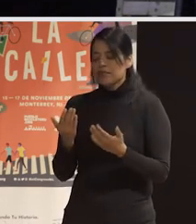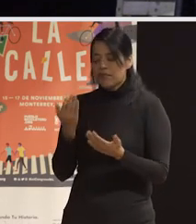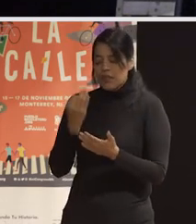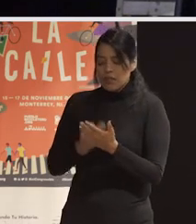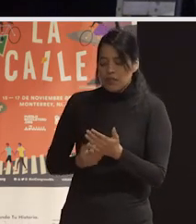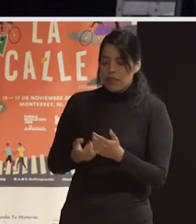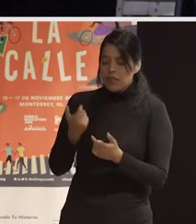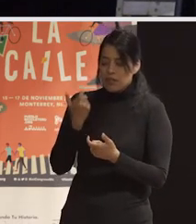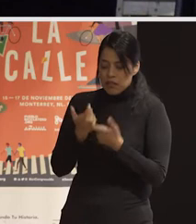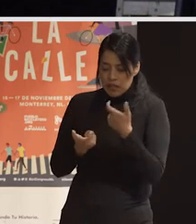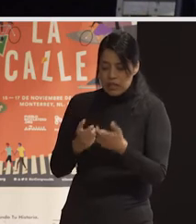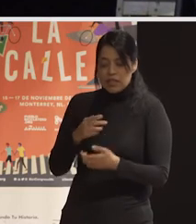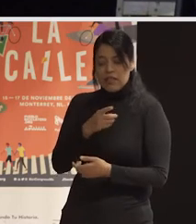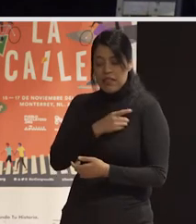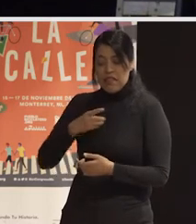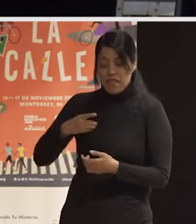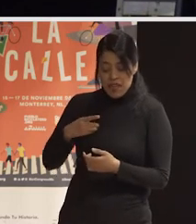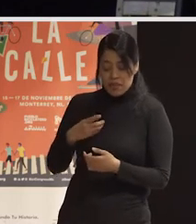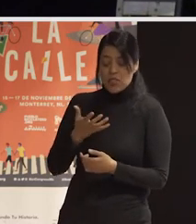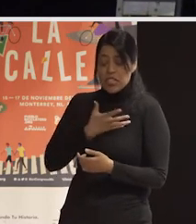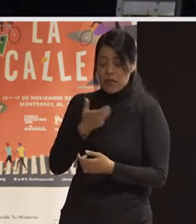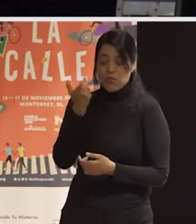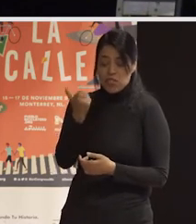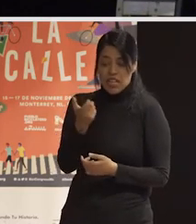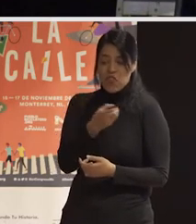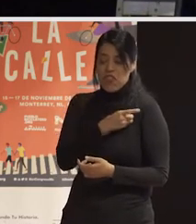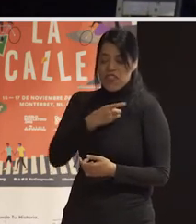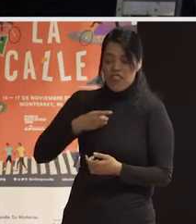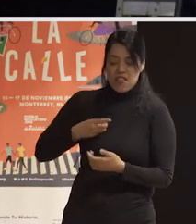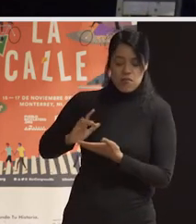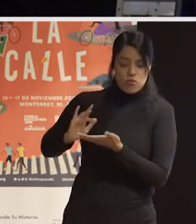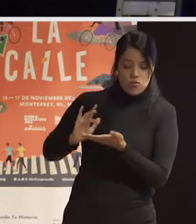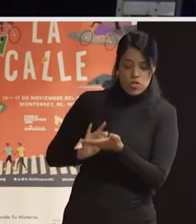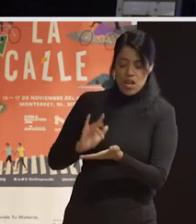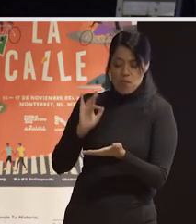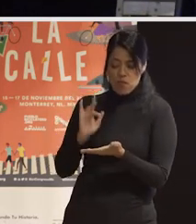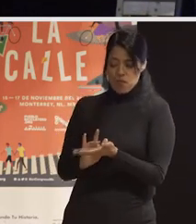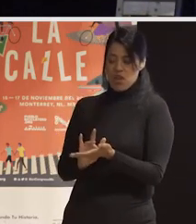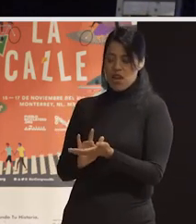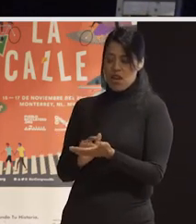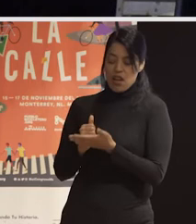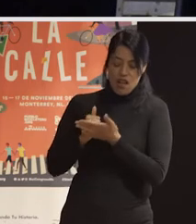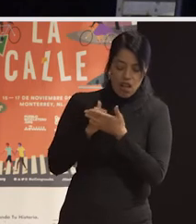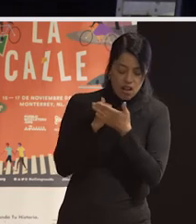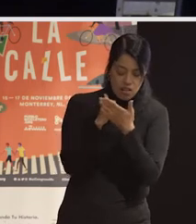obligación moral actuar en solidaridad con todas las personas que sufren de la dominación